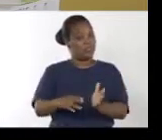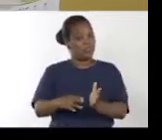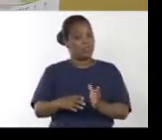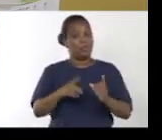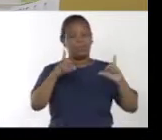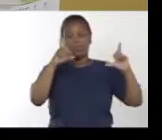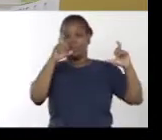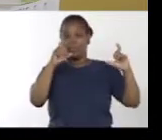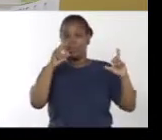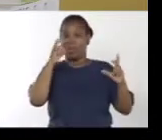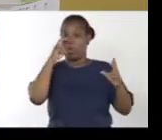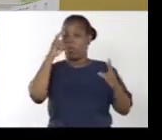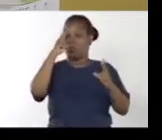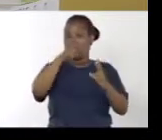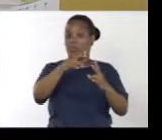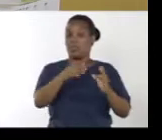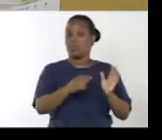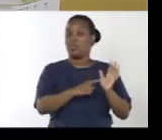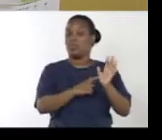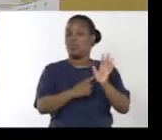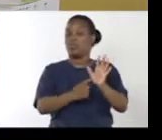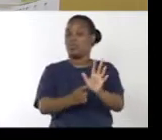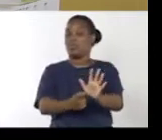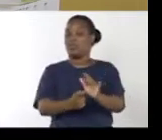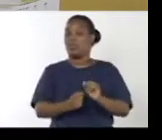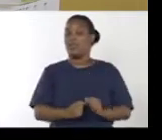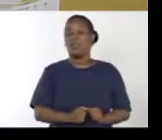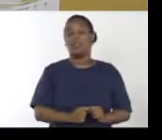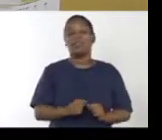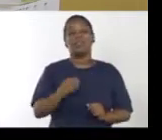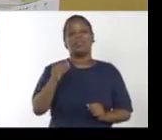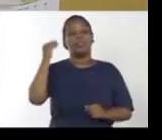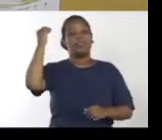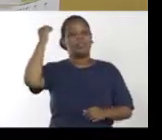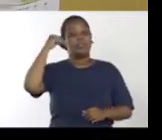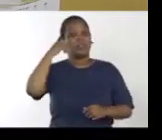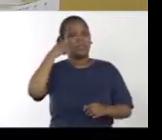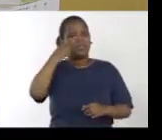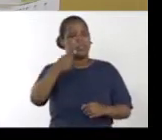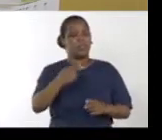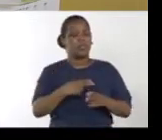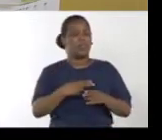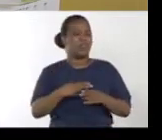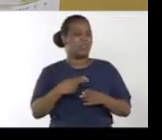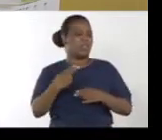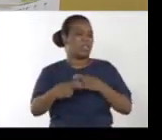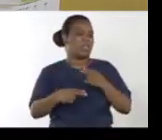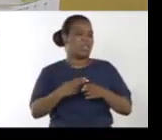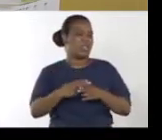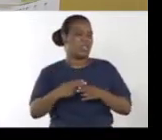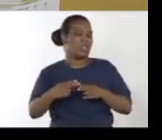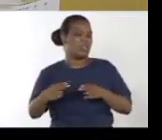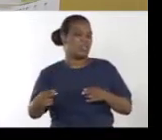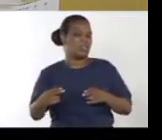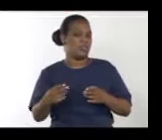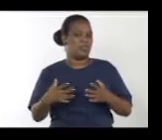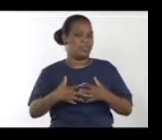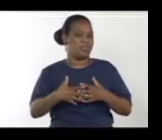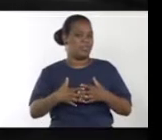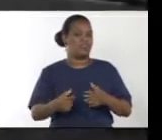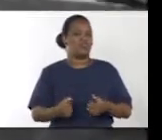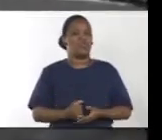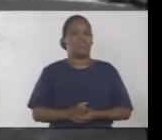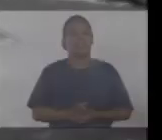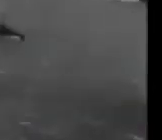imágenes. Observen las que voy a presentarles y determinen con qué hecho histórico están relacionadas.